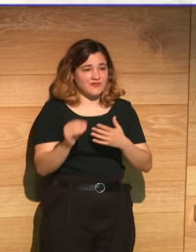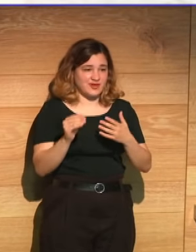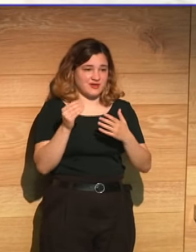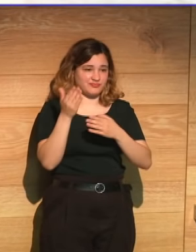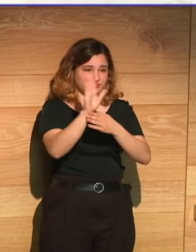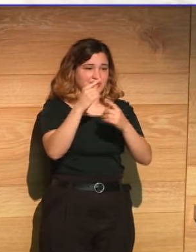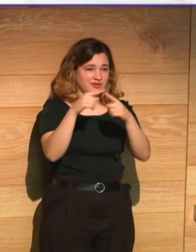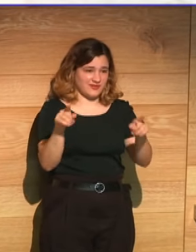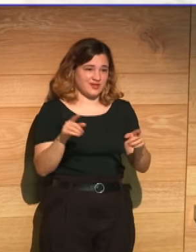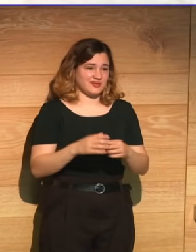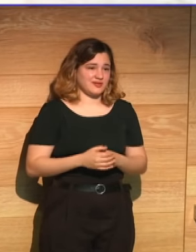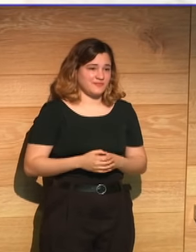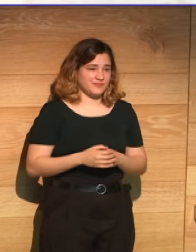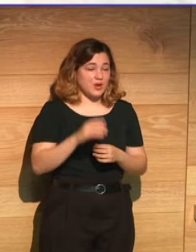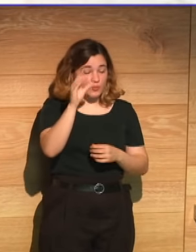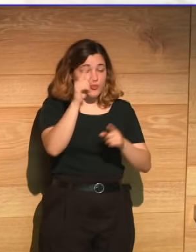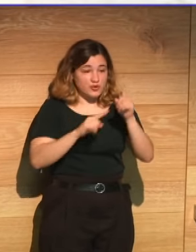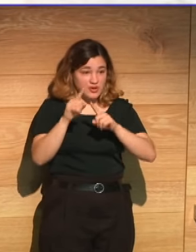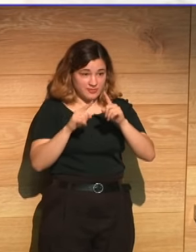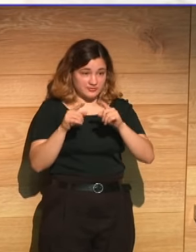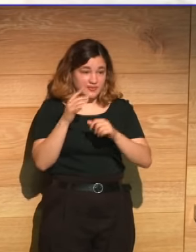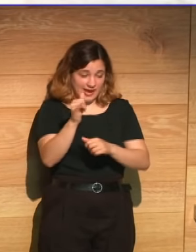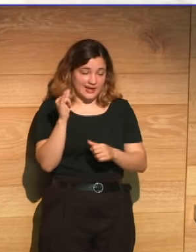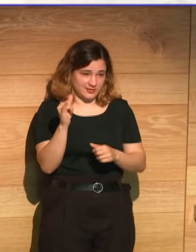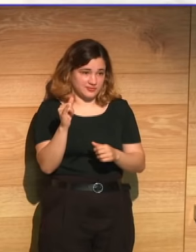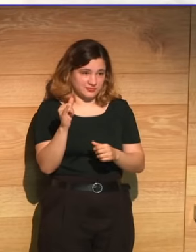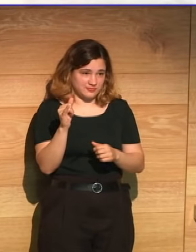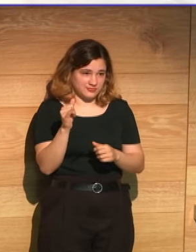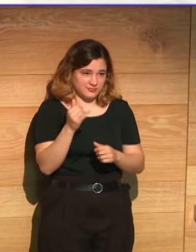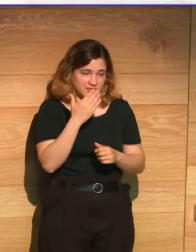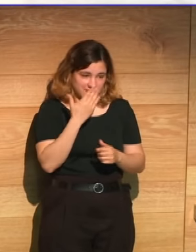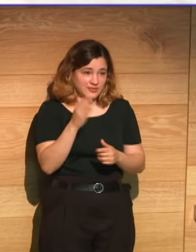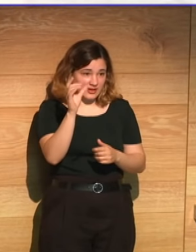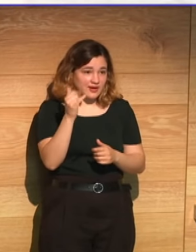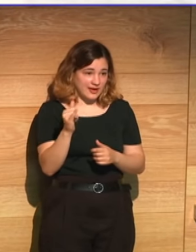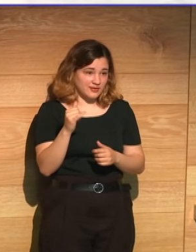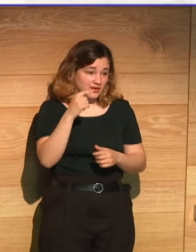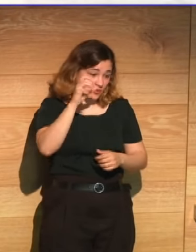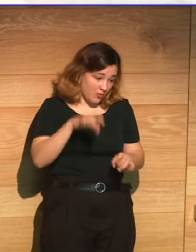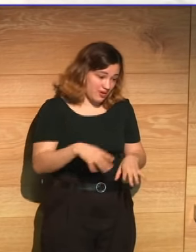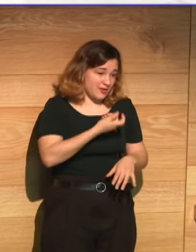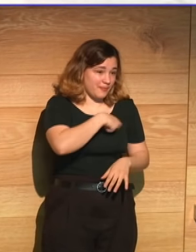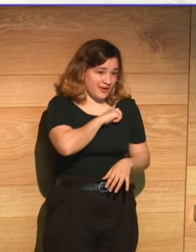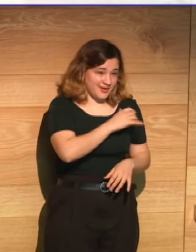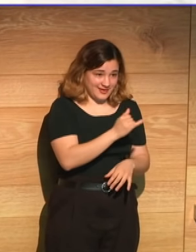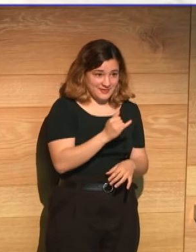negar esos problemas que ocurren en el continente africano, como también lo que ocurren en nuestro país.